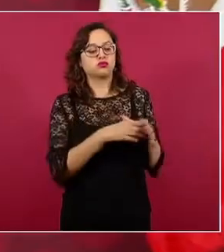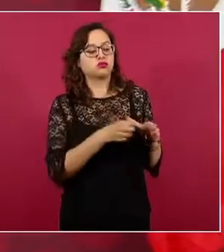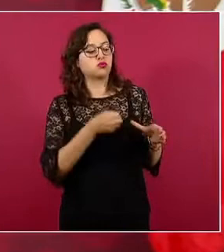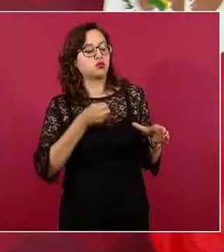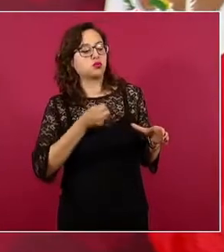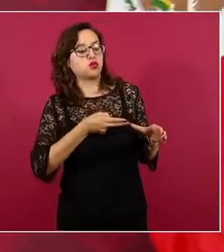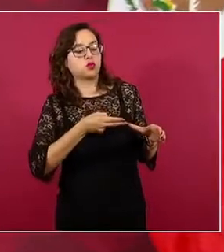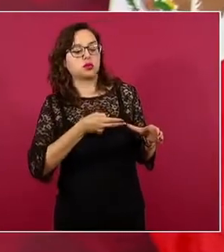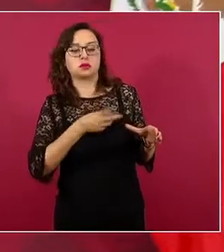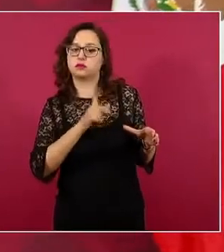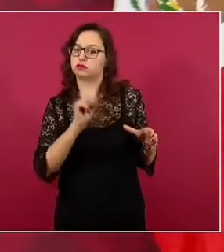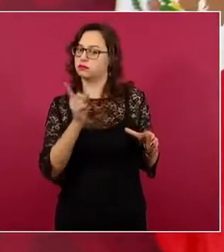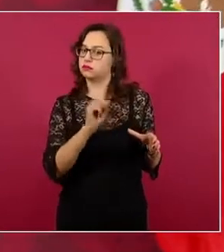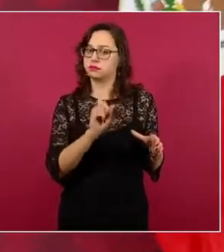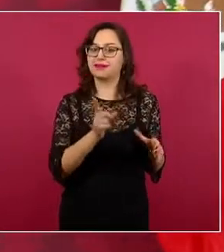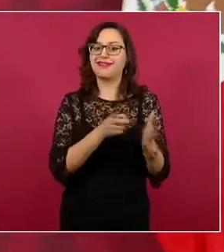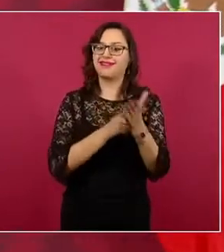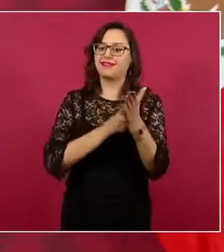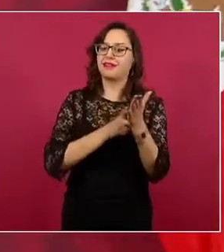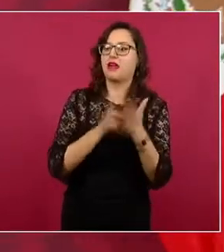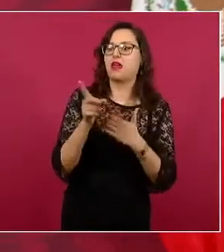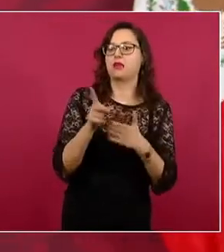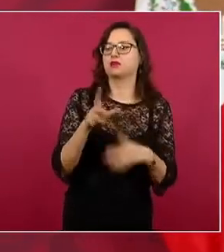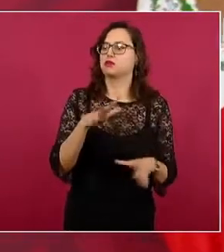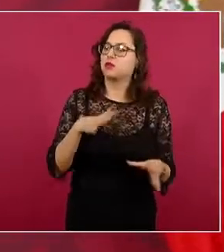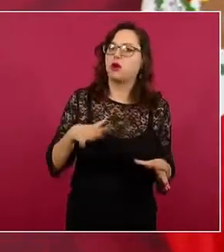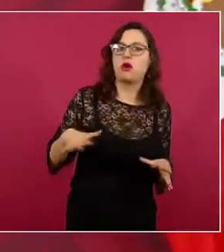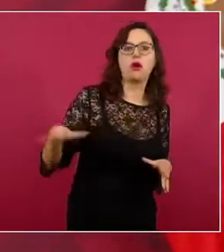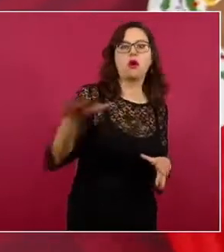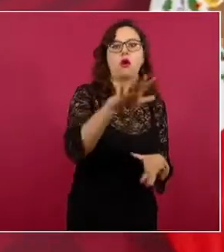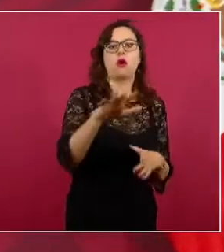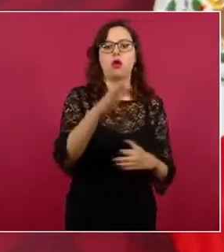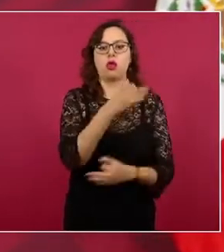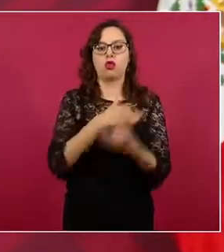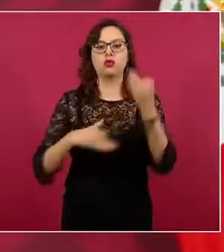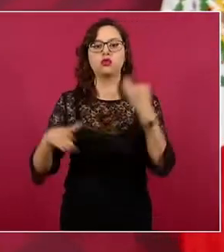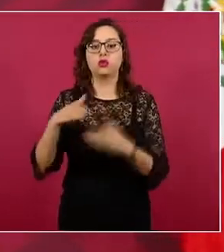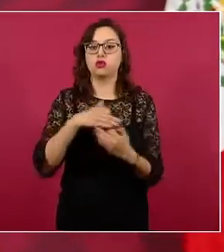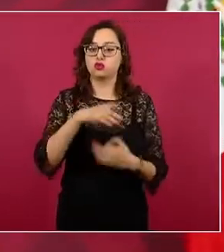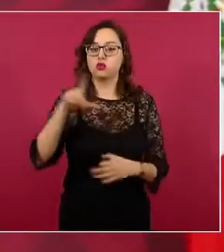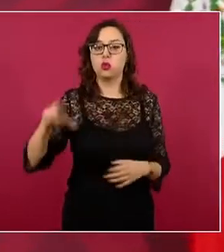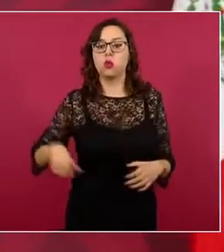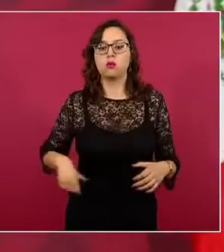son derechos que se deben de garantizar por el Estado.